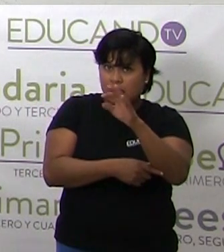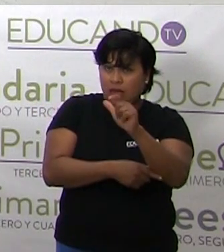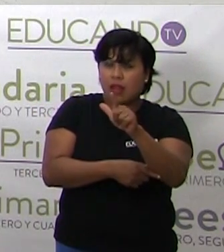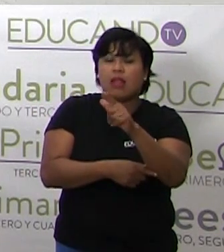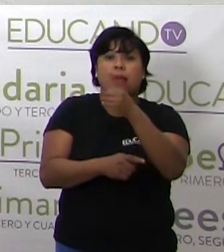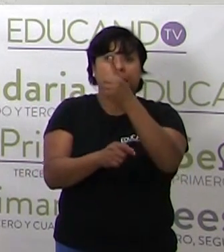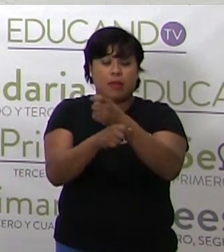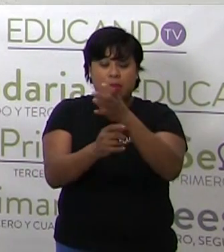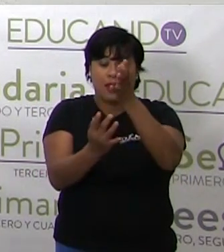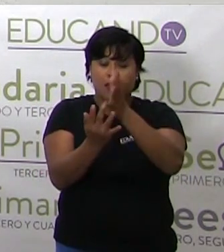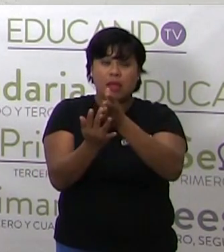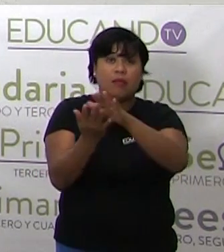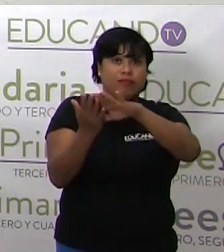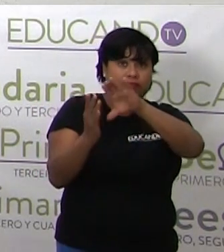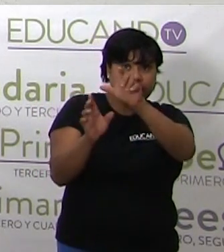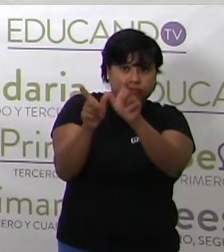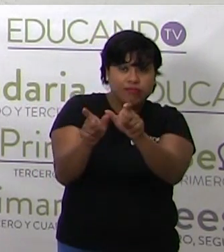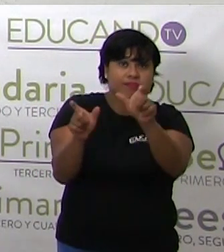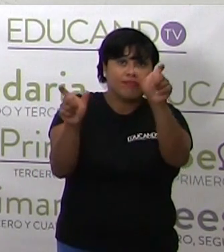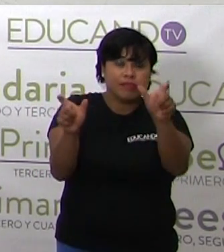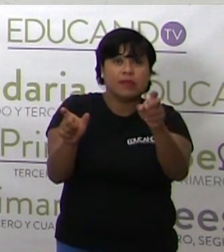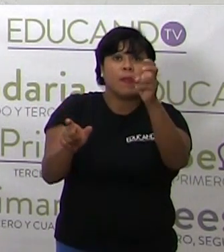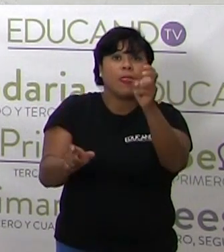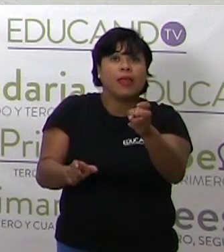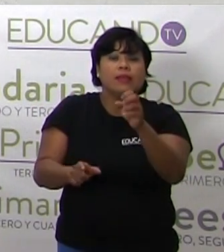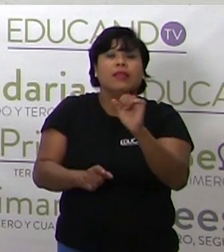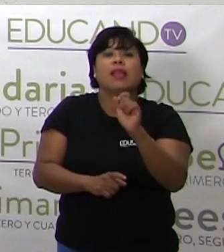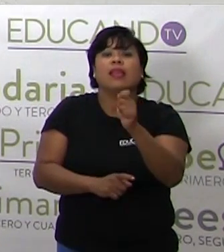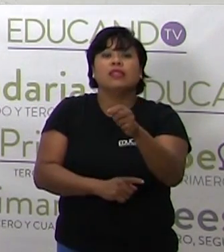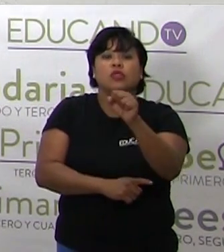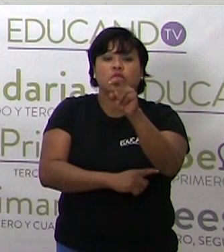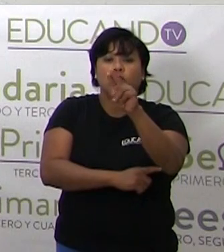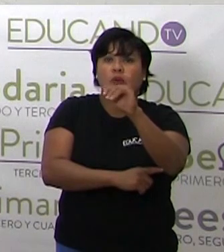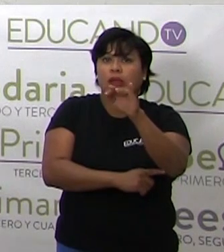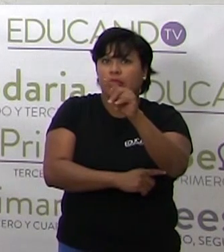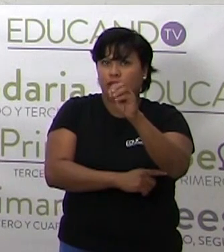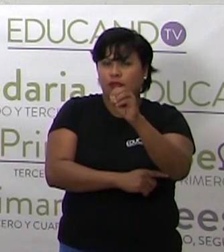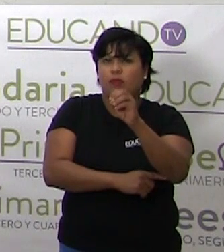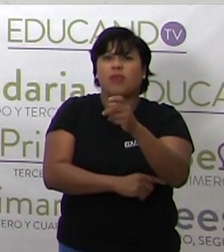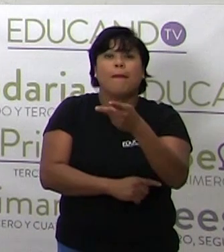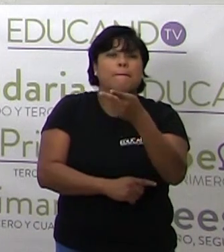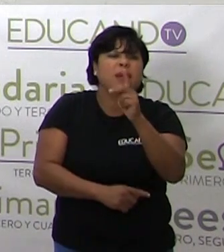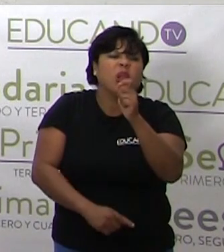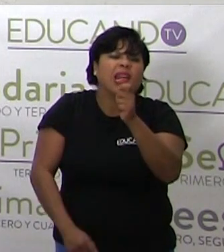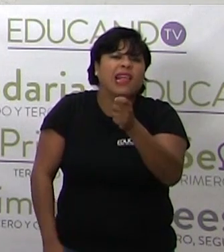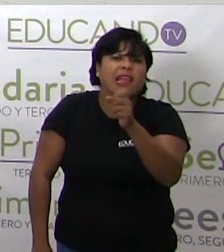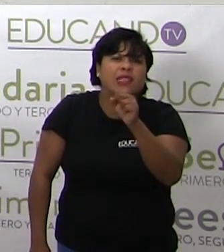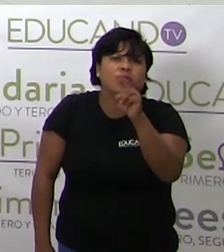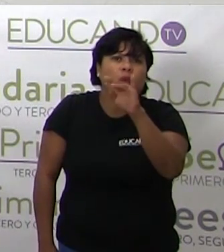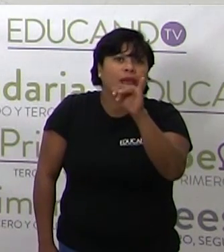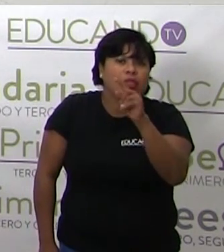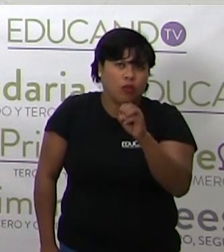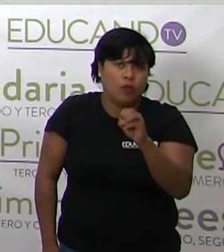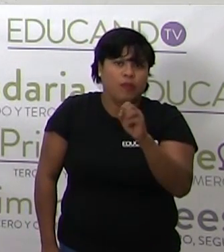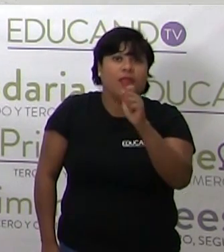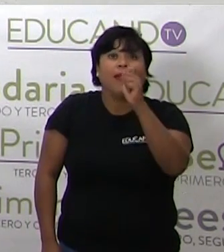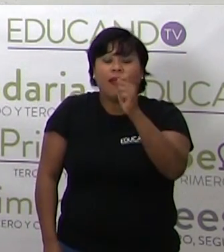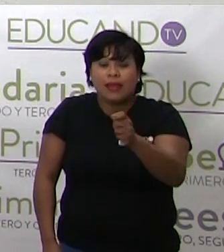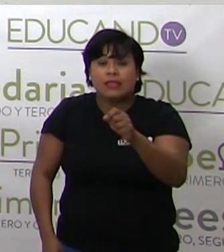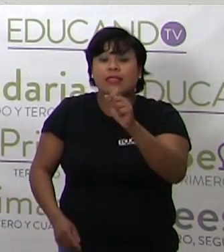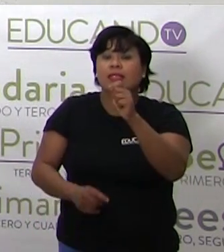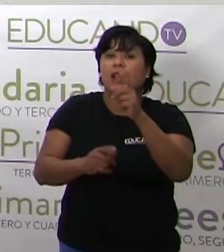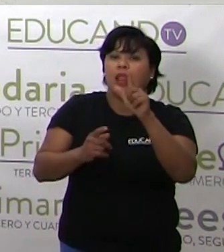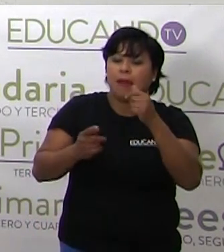parte corresponde, en este caso, al sujeto. ¿Pero qué es el sujeto? El sujeto es